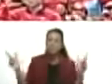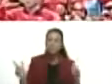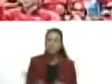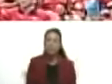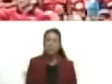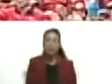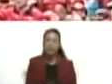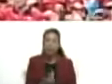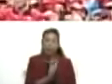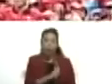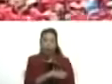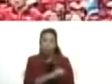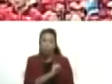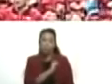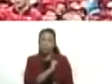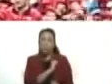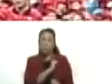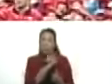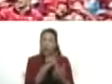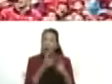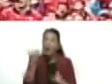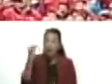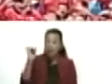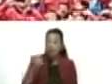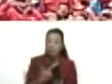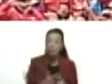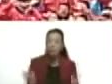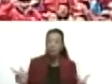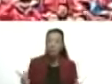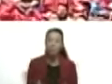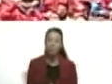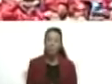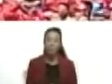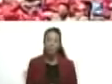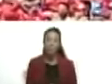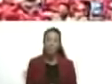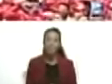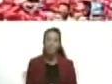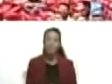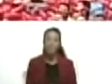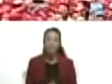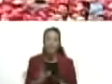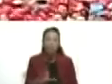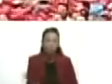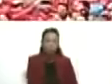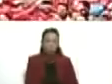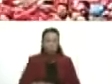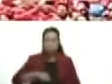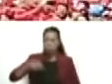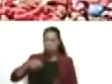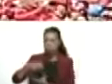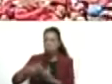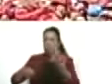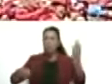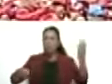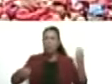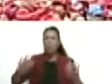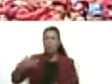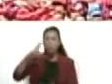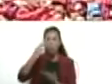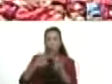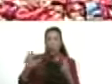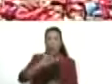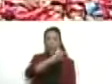libertad, oligarcas temblar, viva la libertad, la espada redentora del